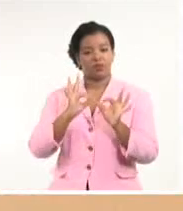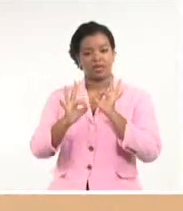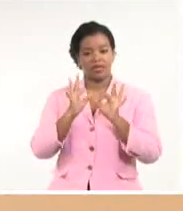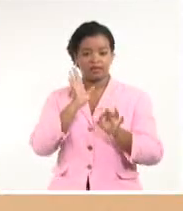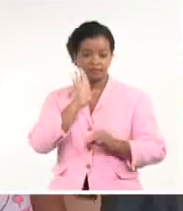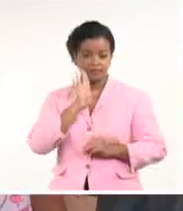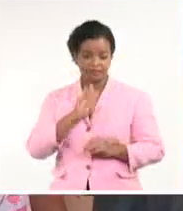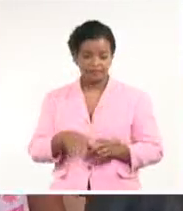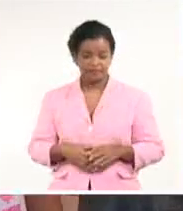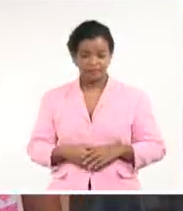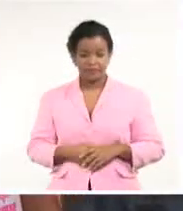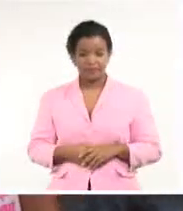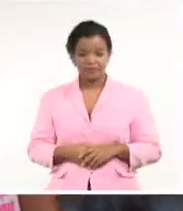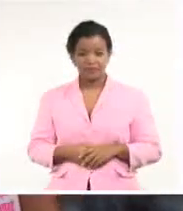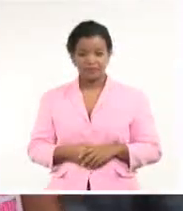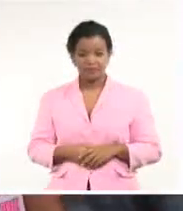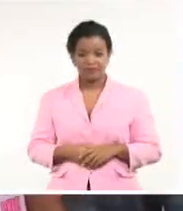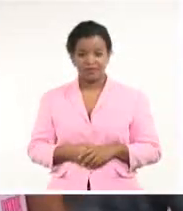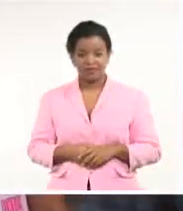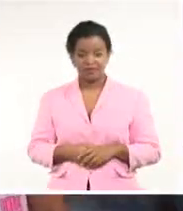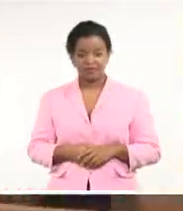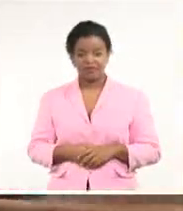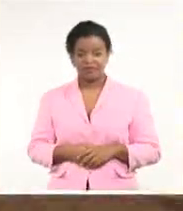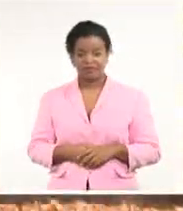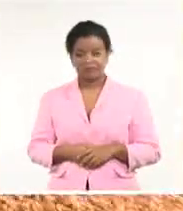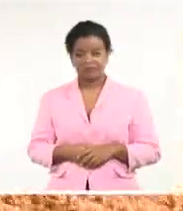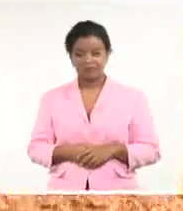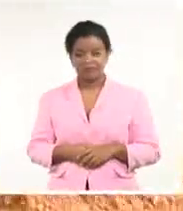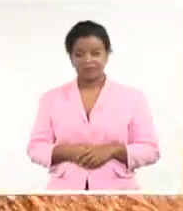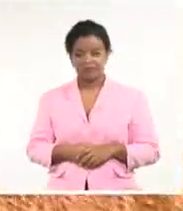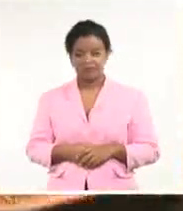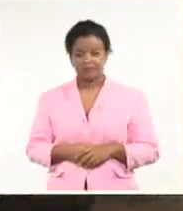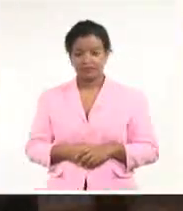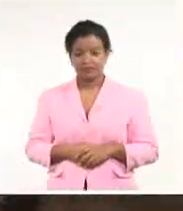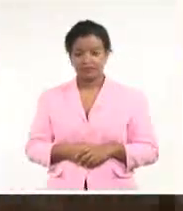Desde Las Tunas, Joe Hernández González, Sistema Informativo de la Televisión Cubana.